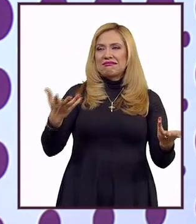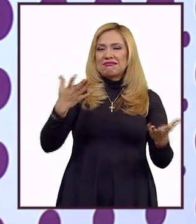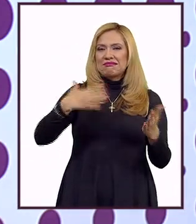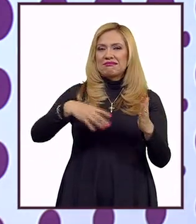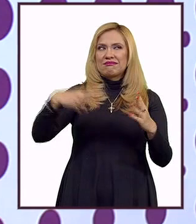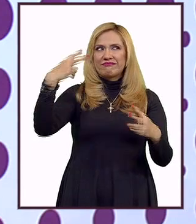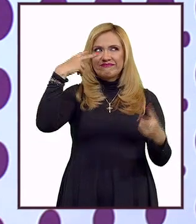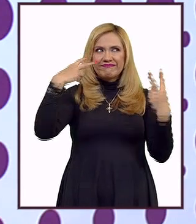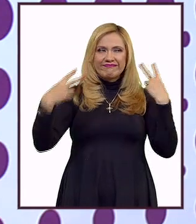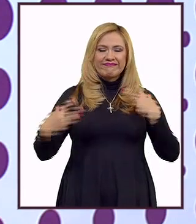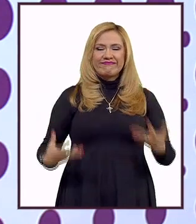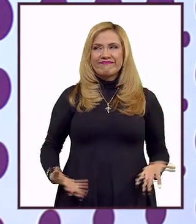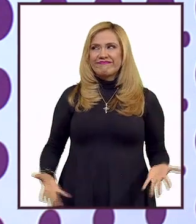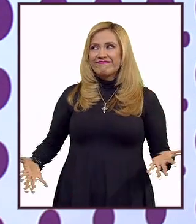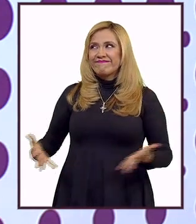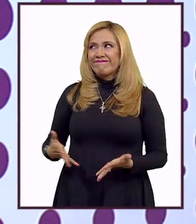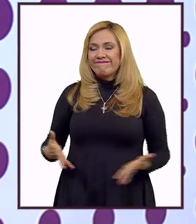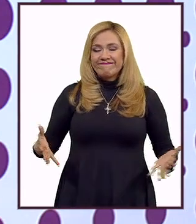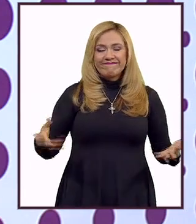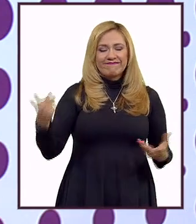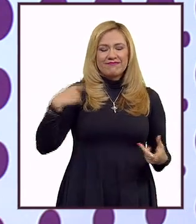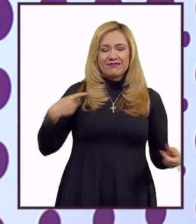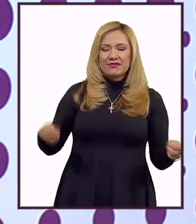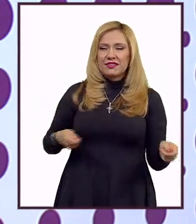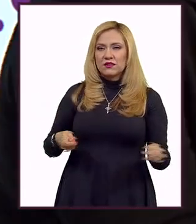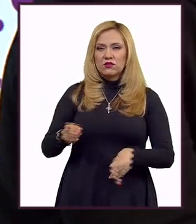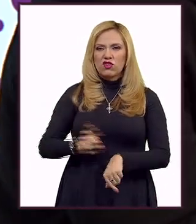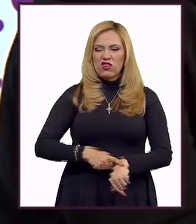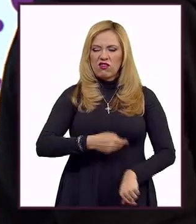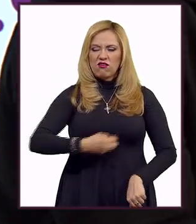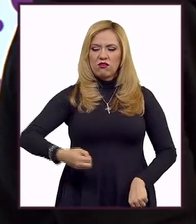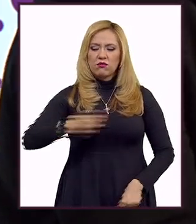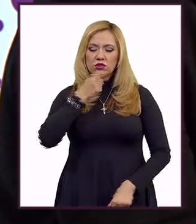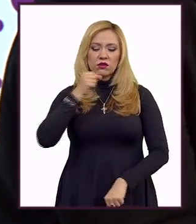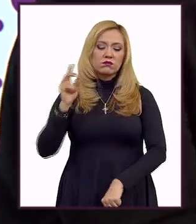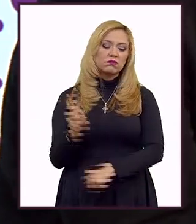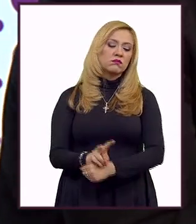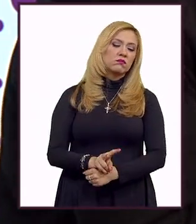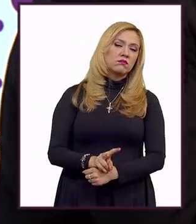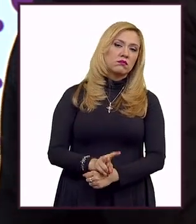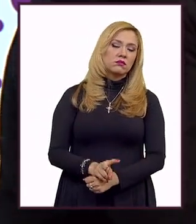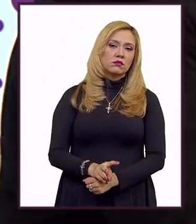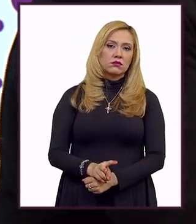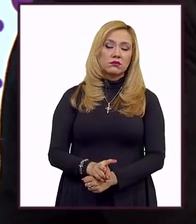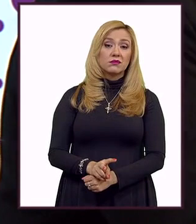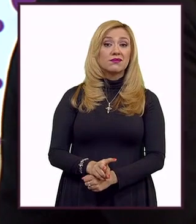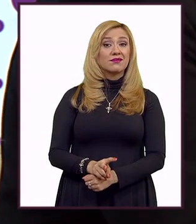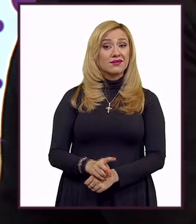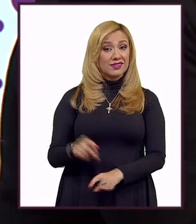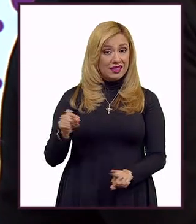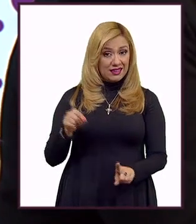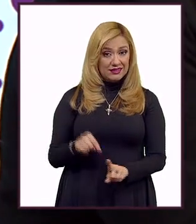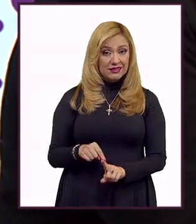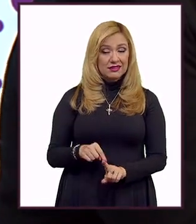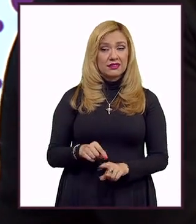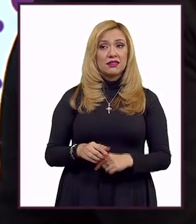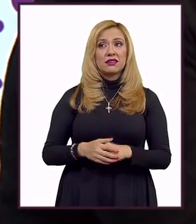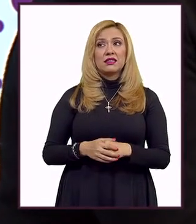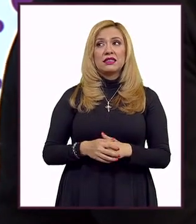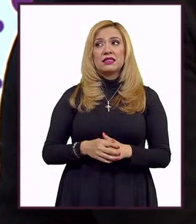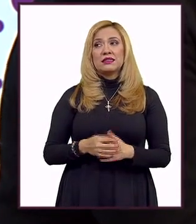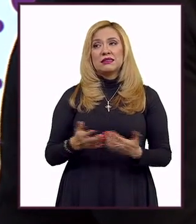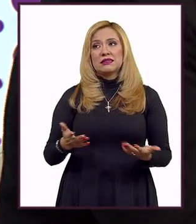situación de la vida de la persona está controlada por las fuerzas de seguridad o por el Estado. Entonces, en esa situación de